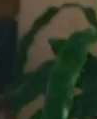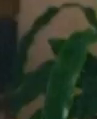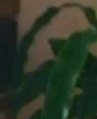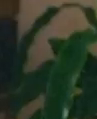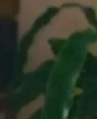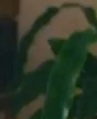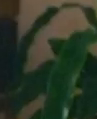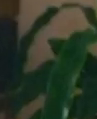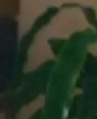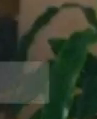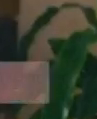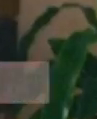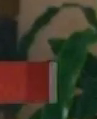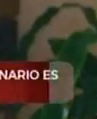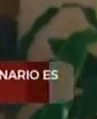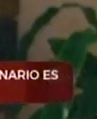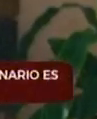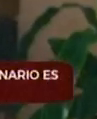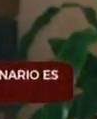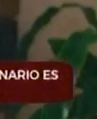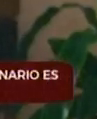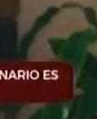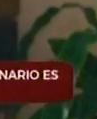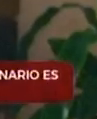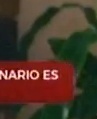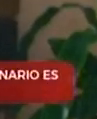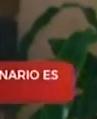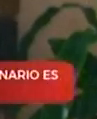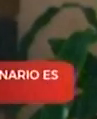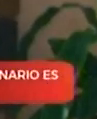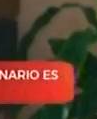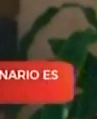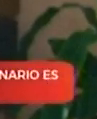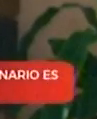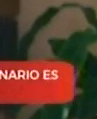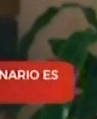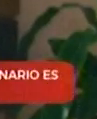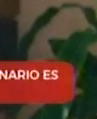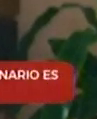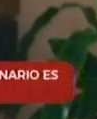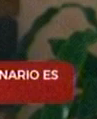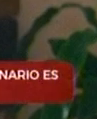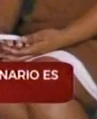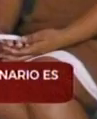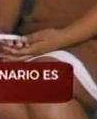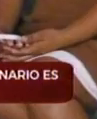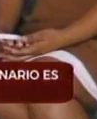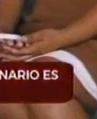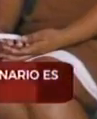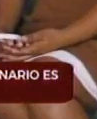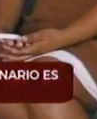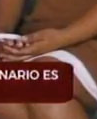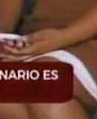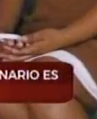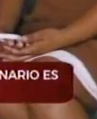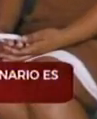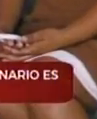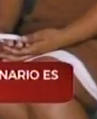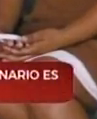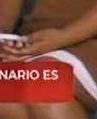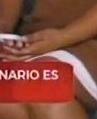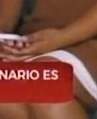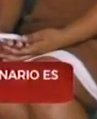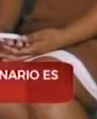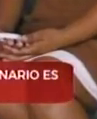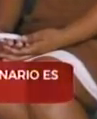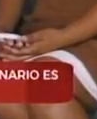el protagonista principal de ese cambio, de esa transformación es el pueblo. En el caso de Cuba, con